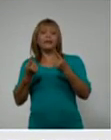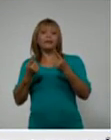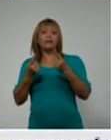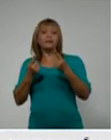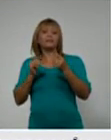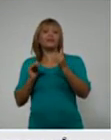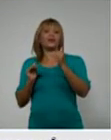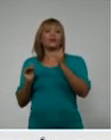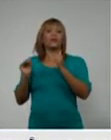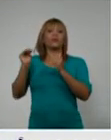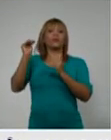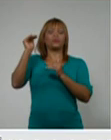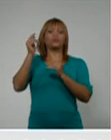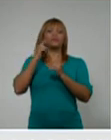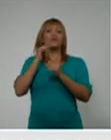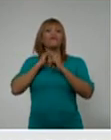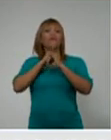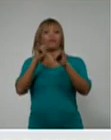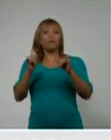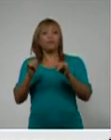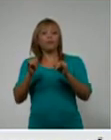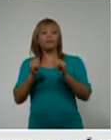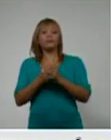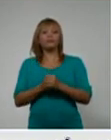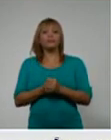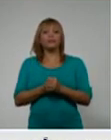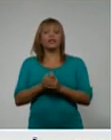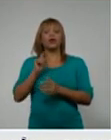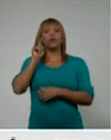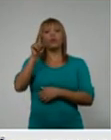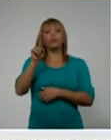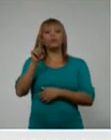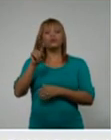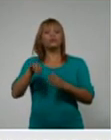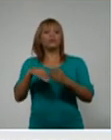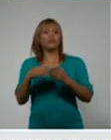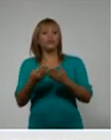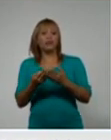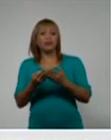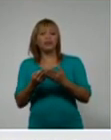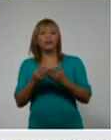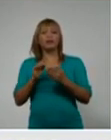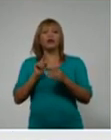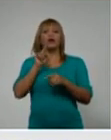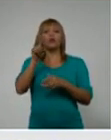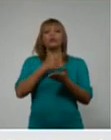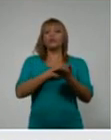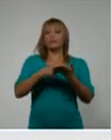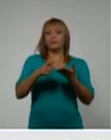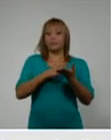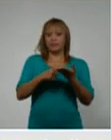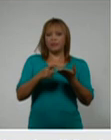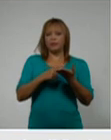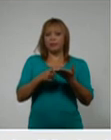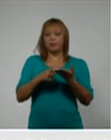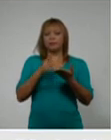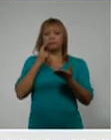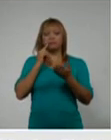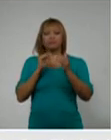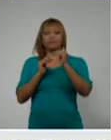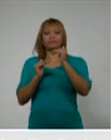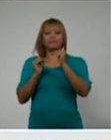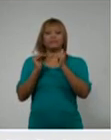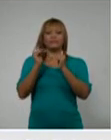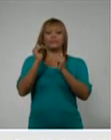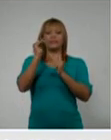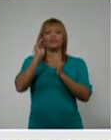estado informando, en los últimos días, en las últimas semanas, se ha producido un